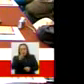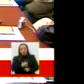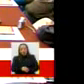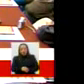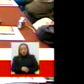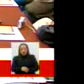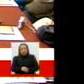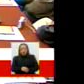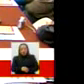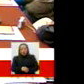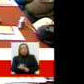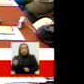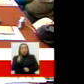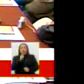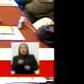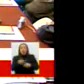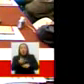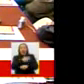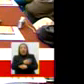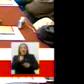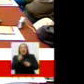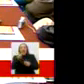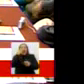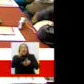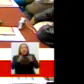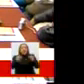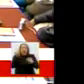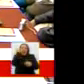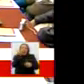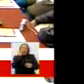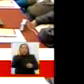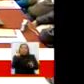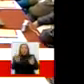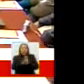país. No es como antes, en la época griega, cuando era pues democracia